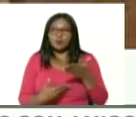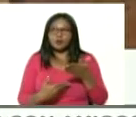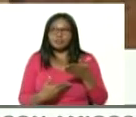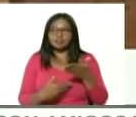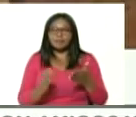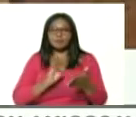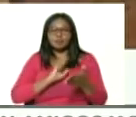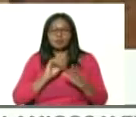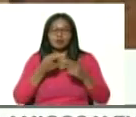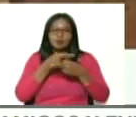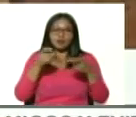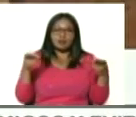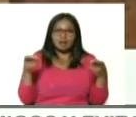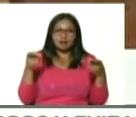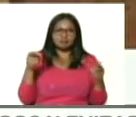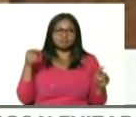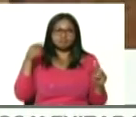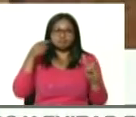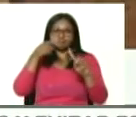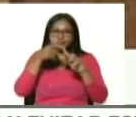particular, a lo general, a lo abstracto.